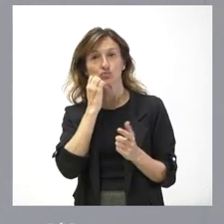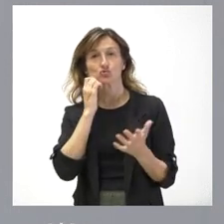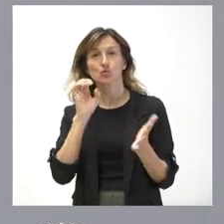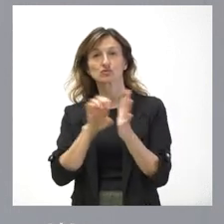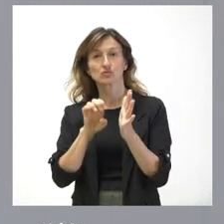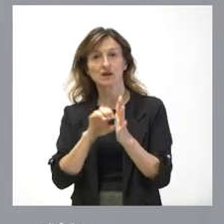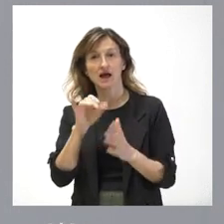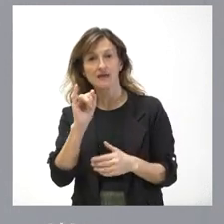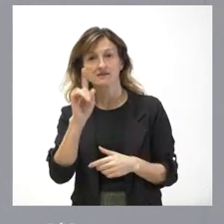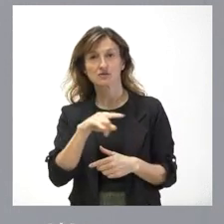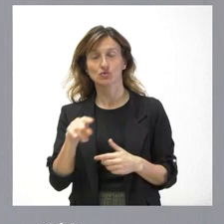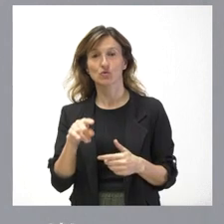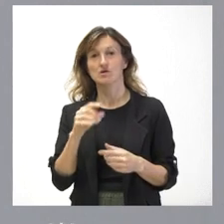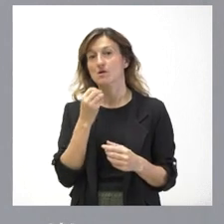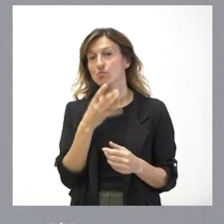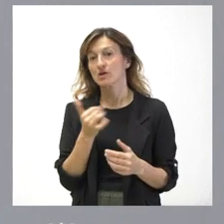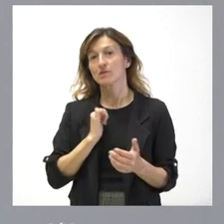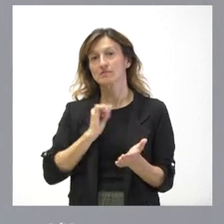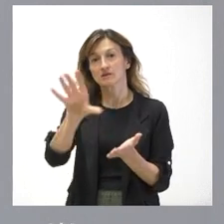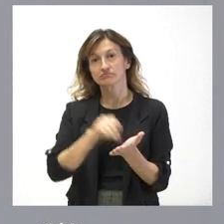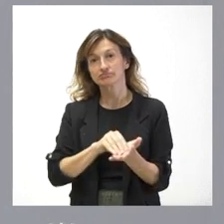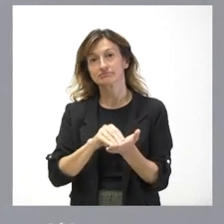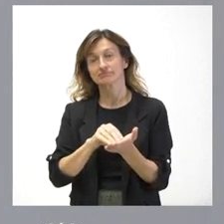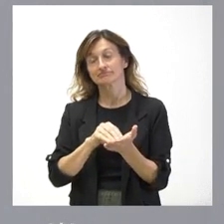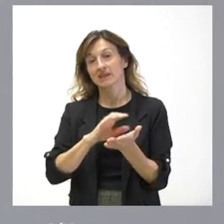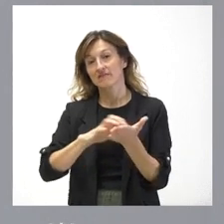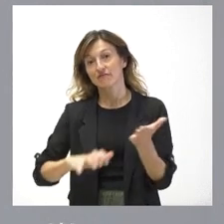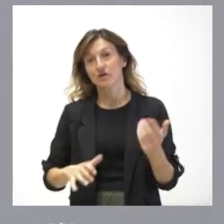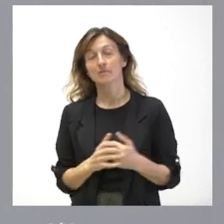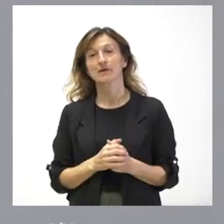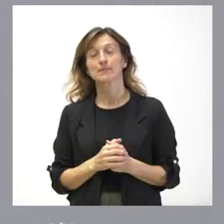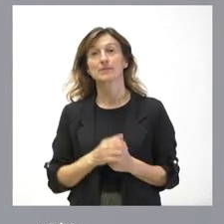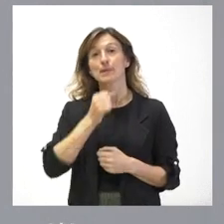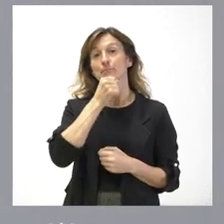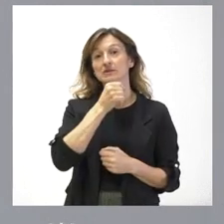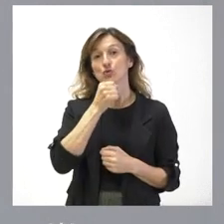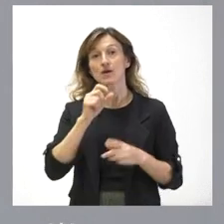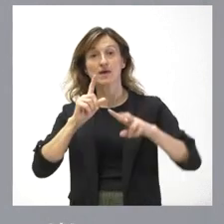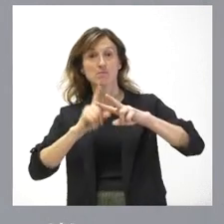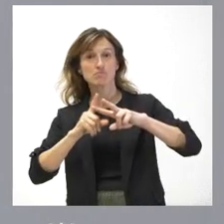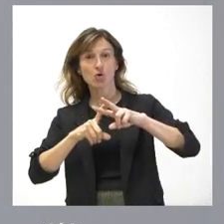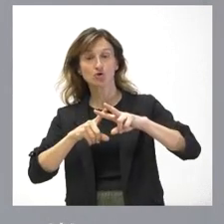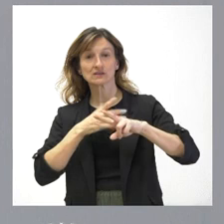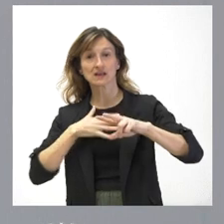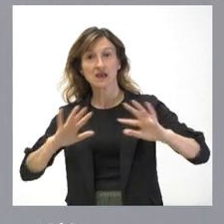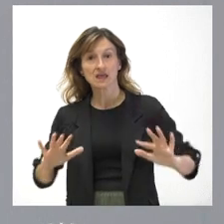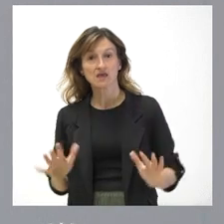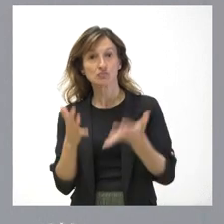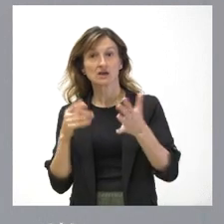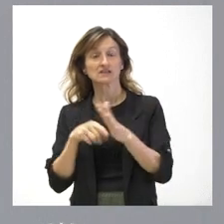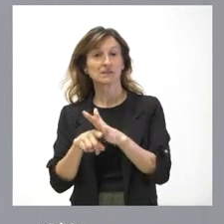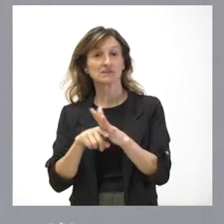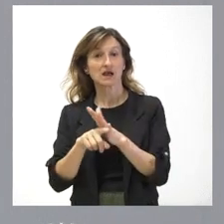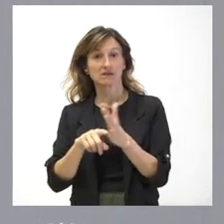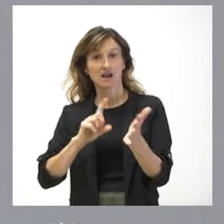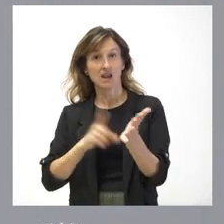tanto hubiera sido bueno contar con este informe del consultivo psoe y vox han decidido impulsar la tramitación de esta